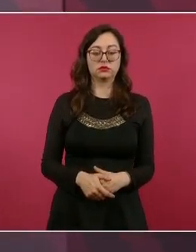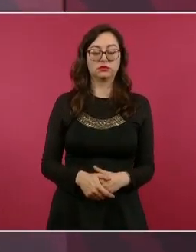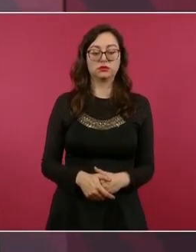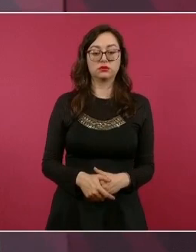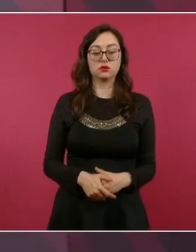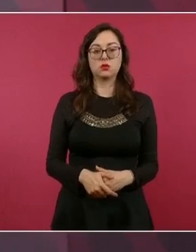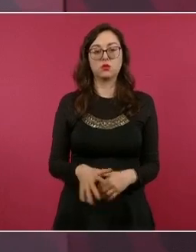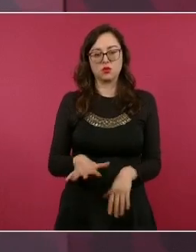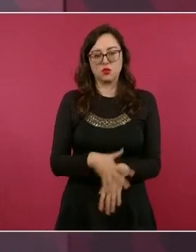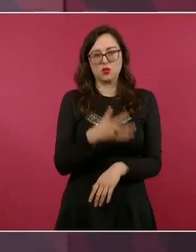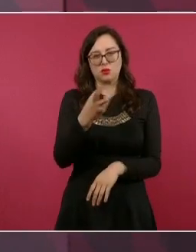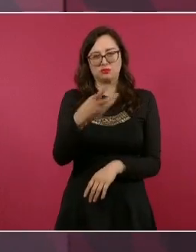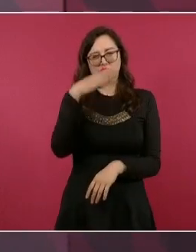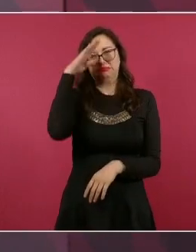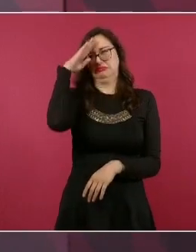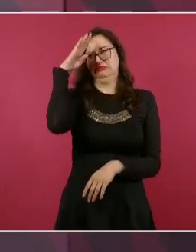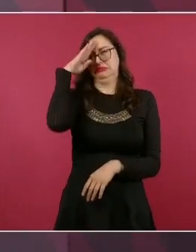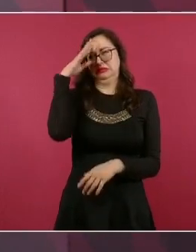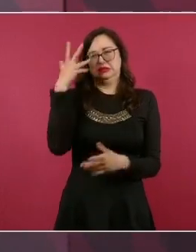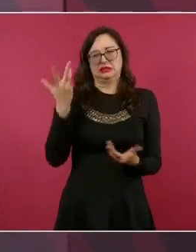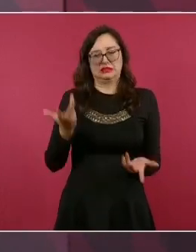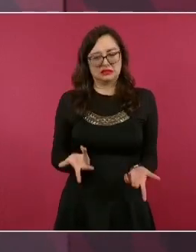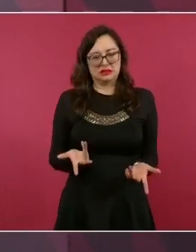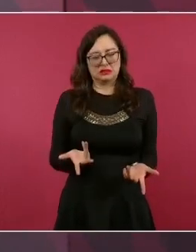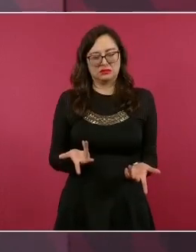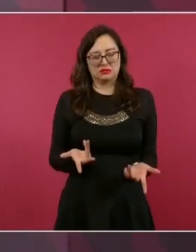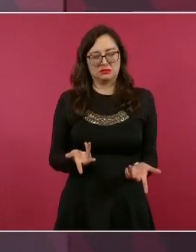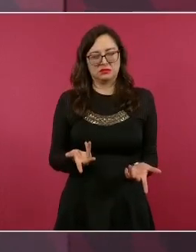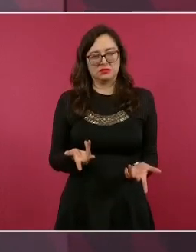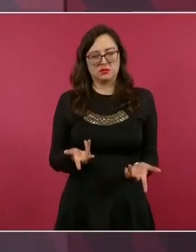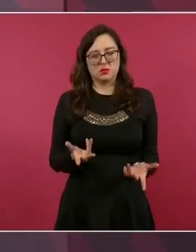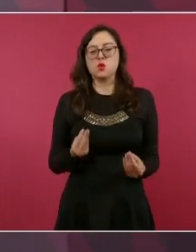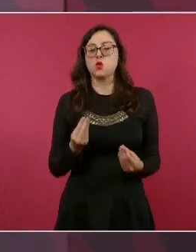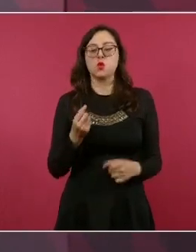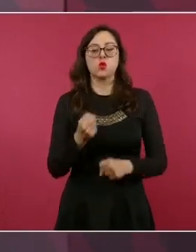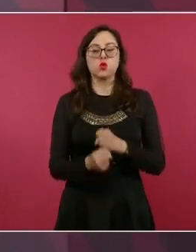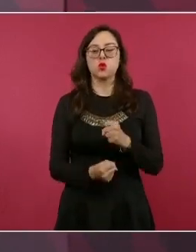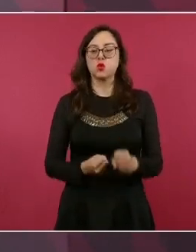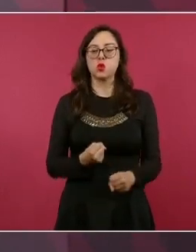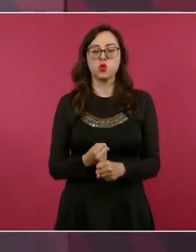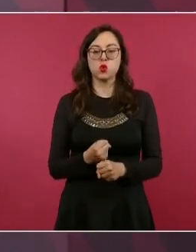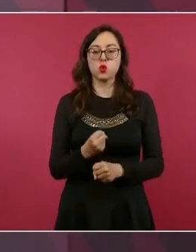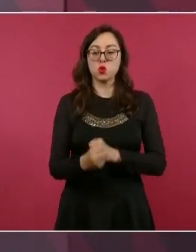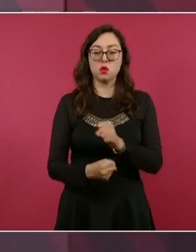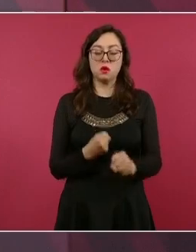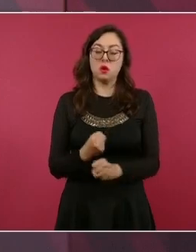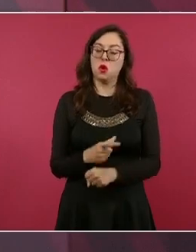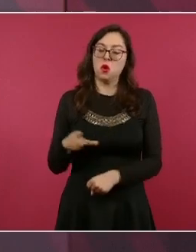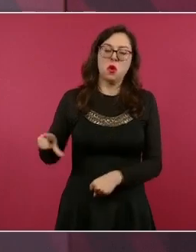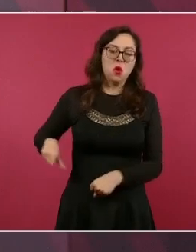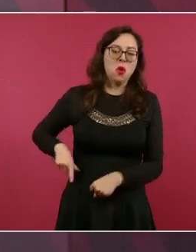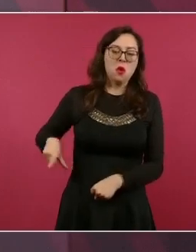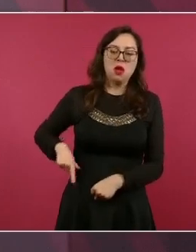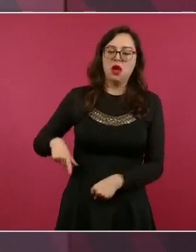disparate hablar, como se hizo durante mucho tiempo, de diluir al Estado,